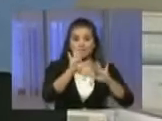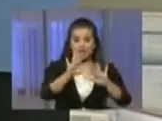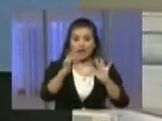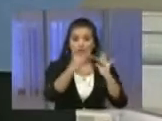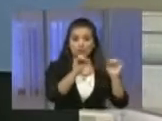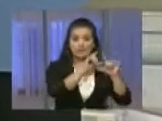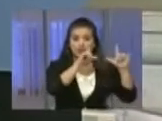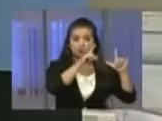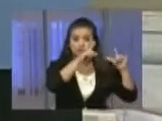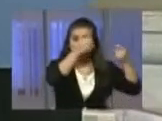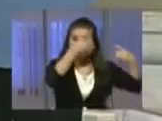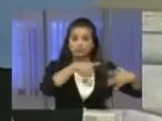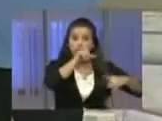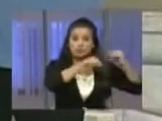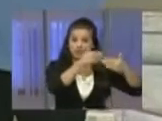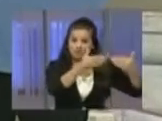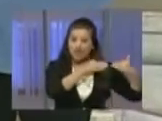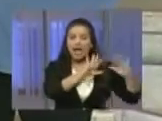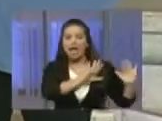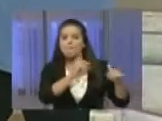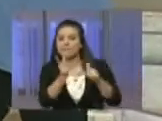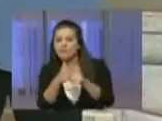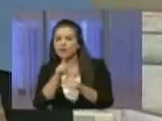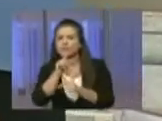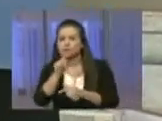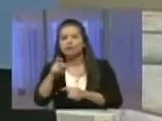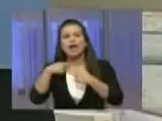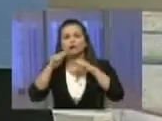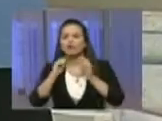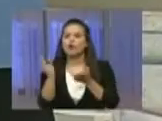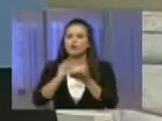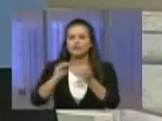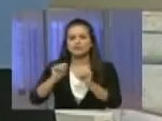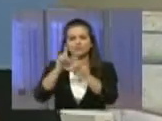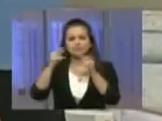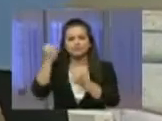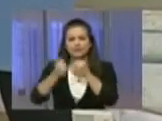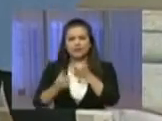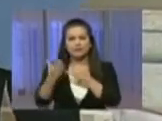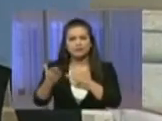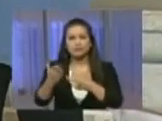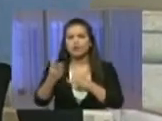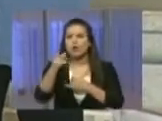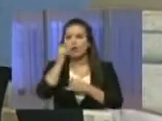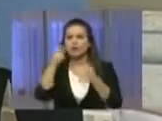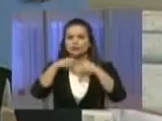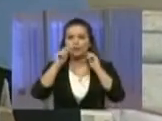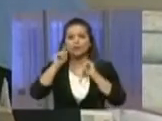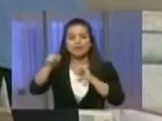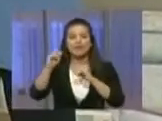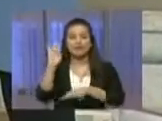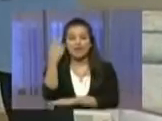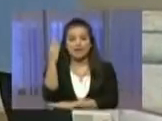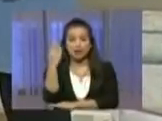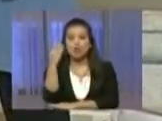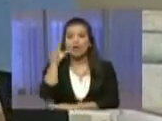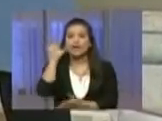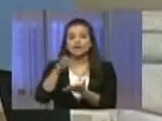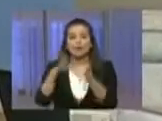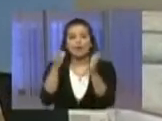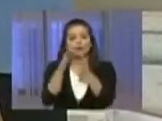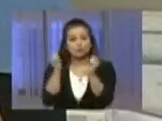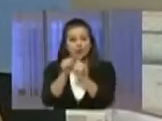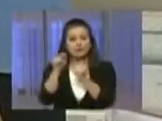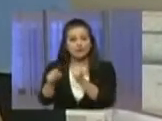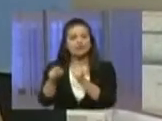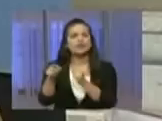con las redes Quiero escuchar al profesor aristóbulo isturis Almeida desde anaco estado anzuate desde